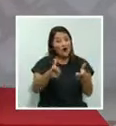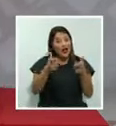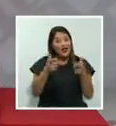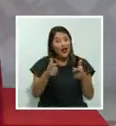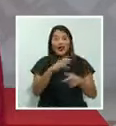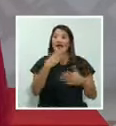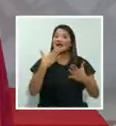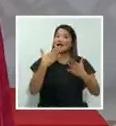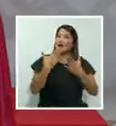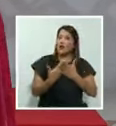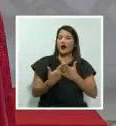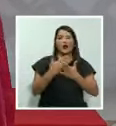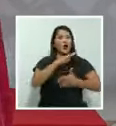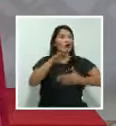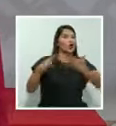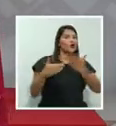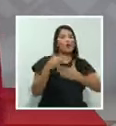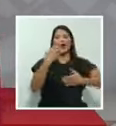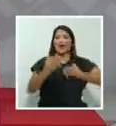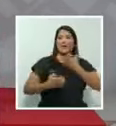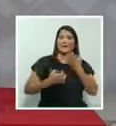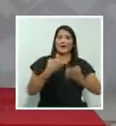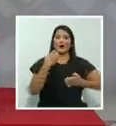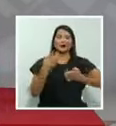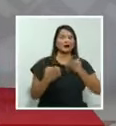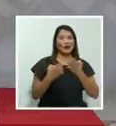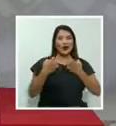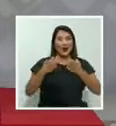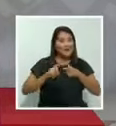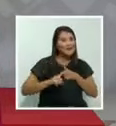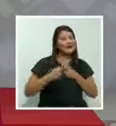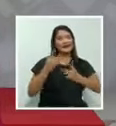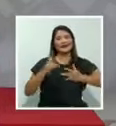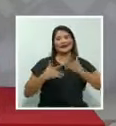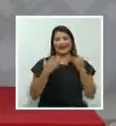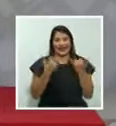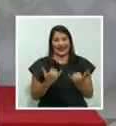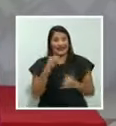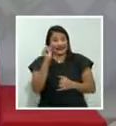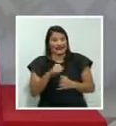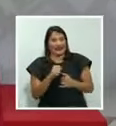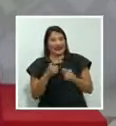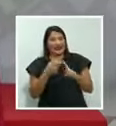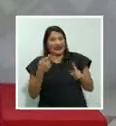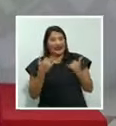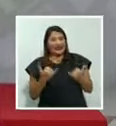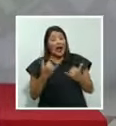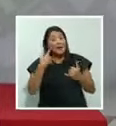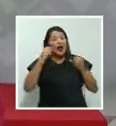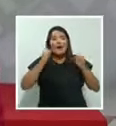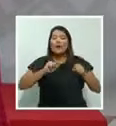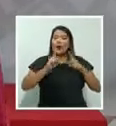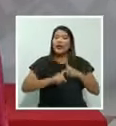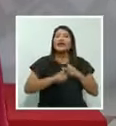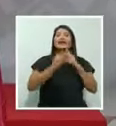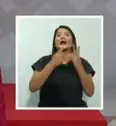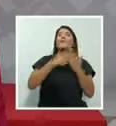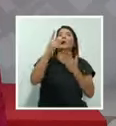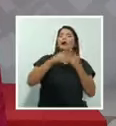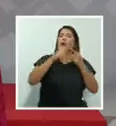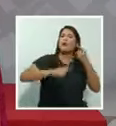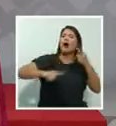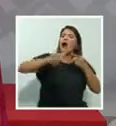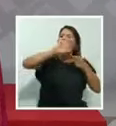Y bueno, todas esas emociones las vamos a vivir a partir de este momento. A partir de este momento. Y es que para poder iniciar la Rueda de la Fortuna,